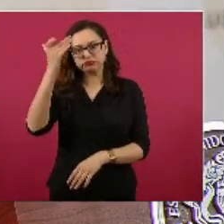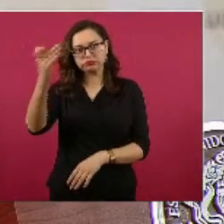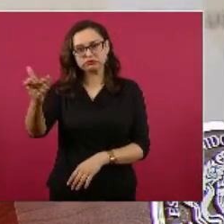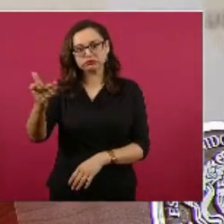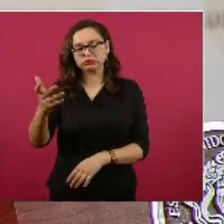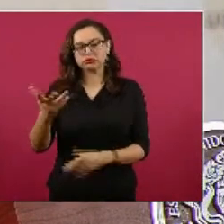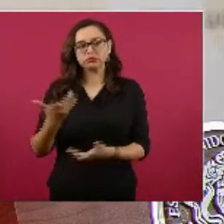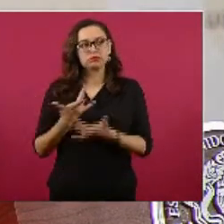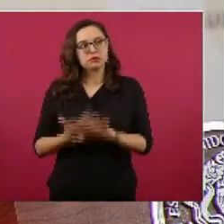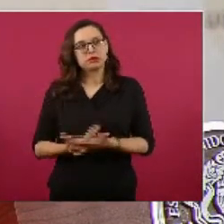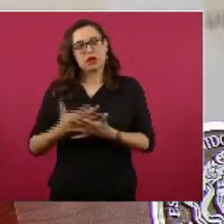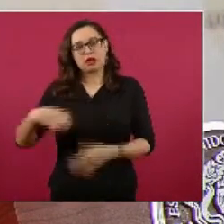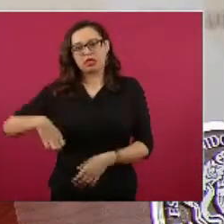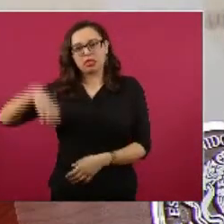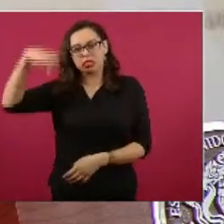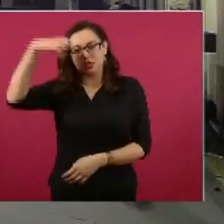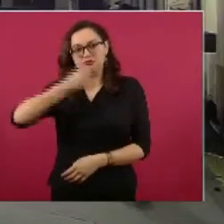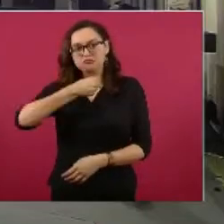ya